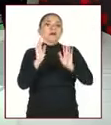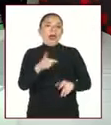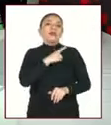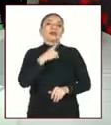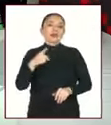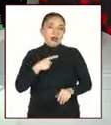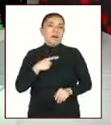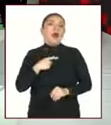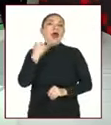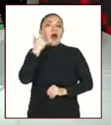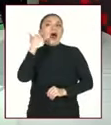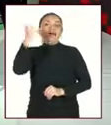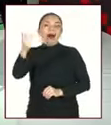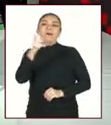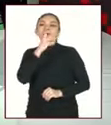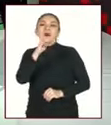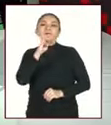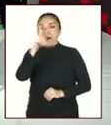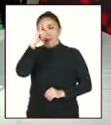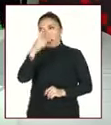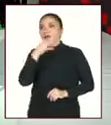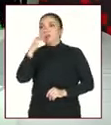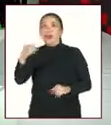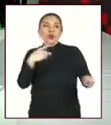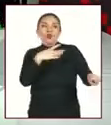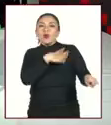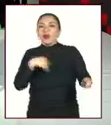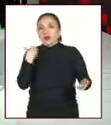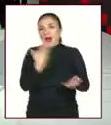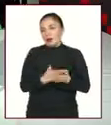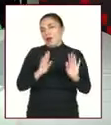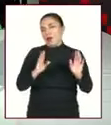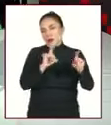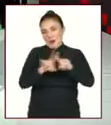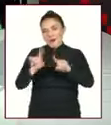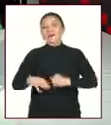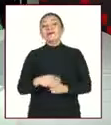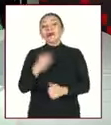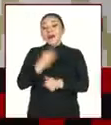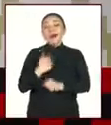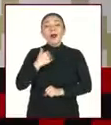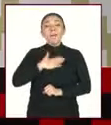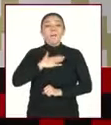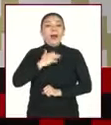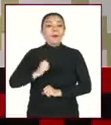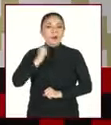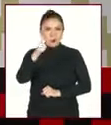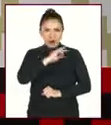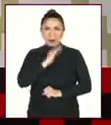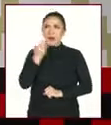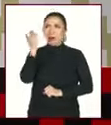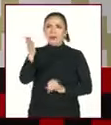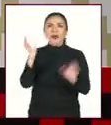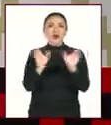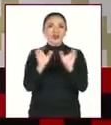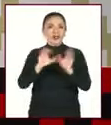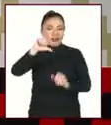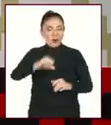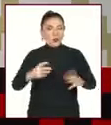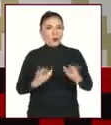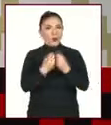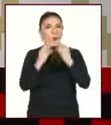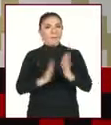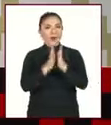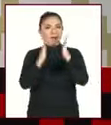contactar a los padres de los alumnos. Exactamente, contactarlos. Aprovecho para recordarles que pueden solicitar una constancia de participación.